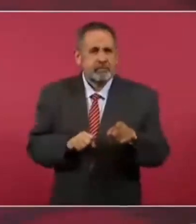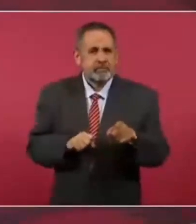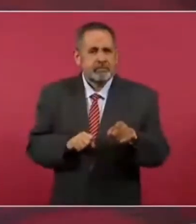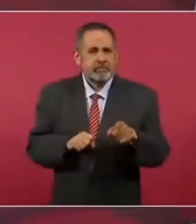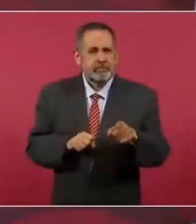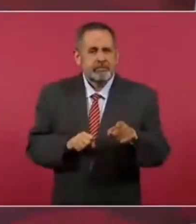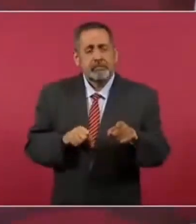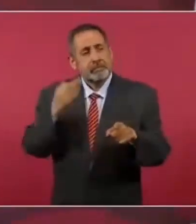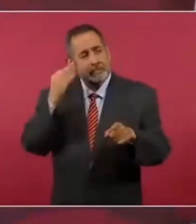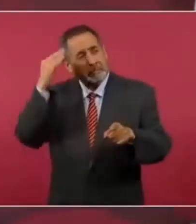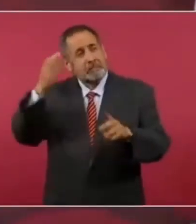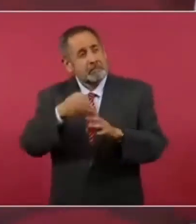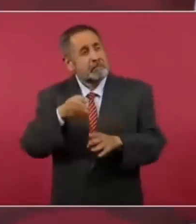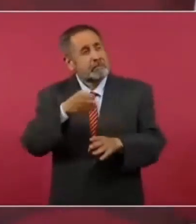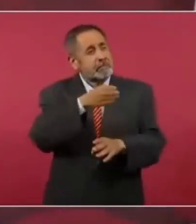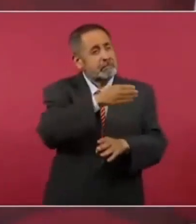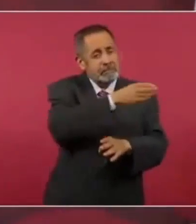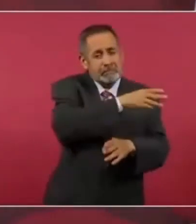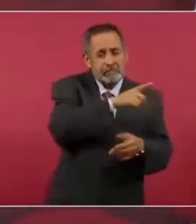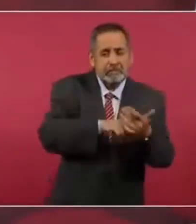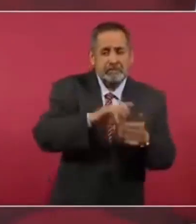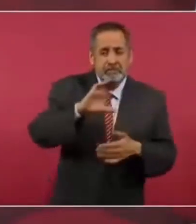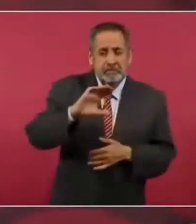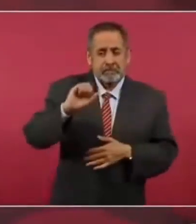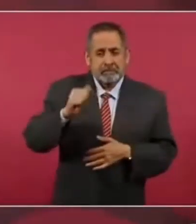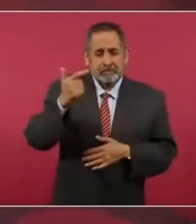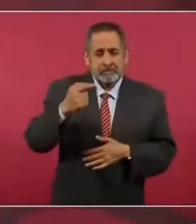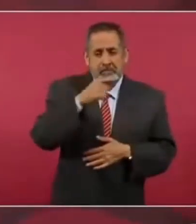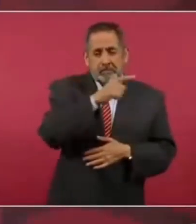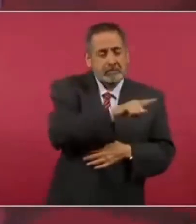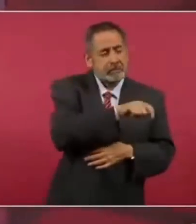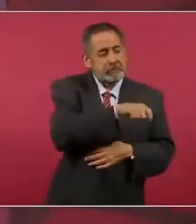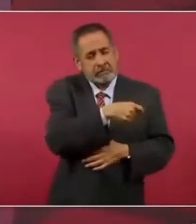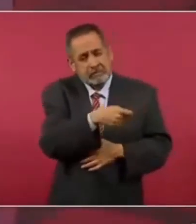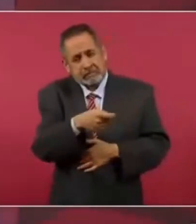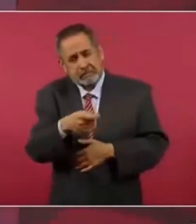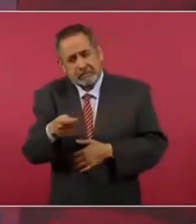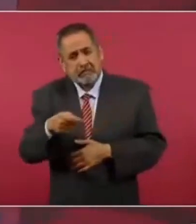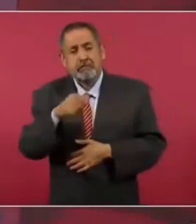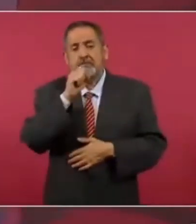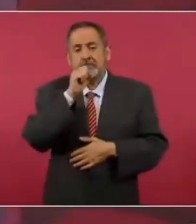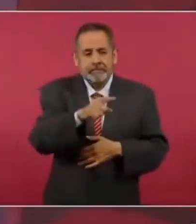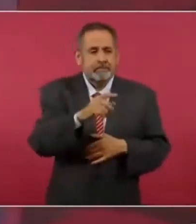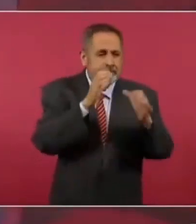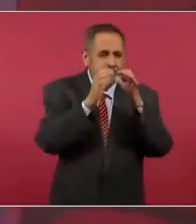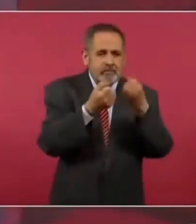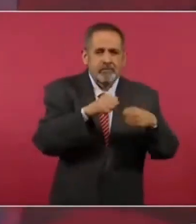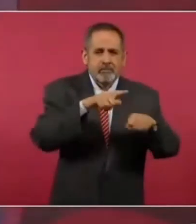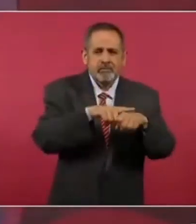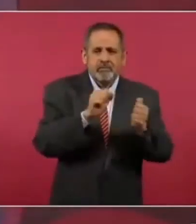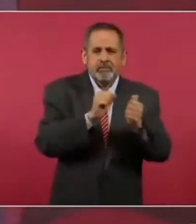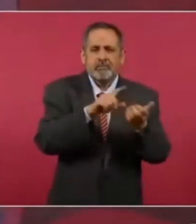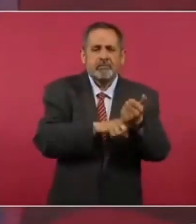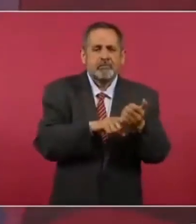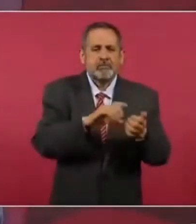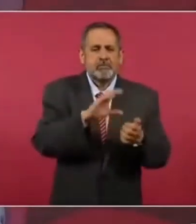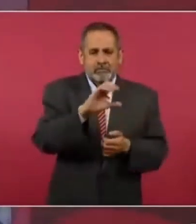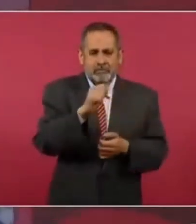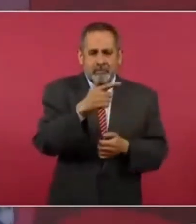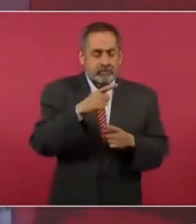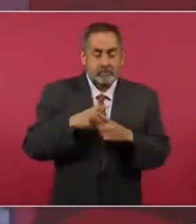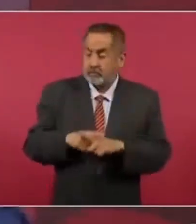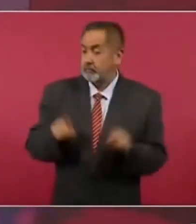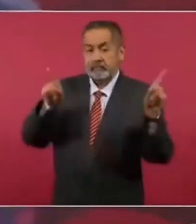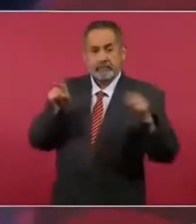venía desde la época de Salinas. Había estado precisamente en comunicación social. Nada que ver